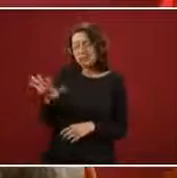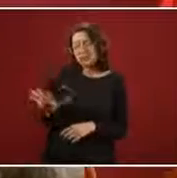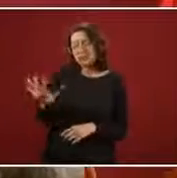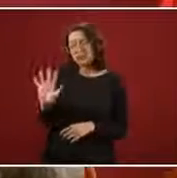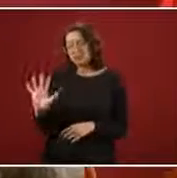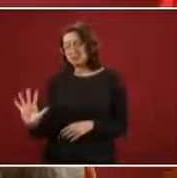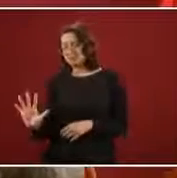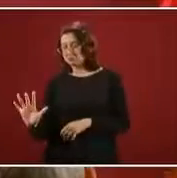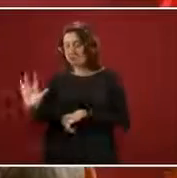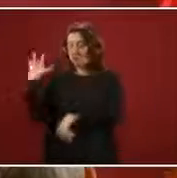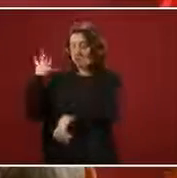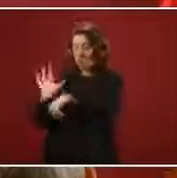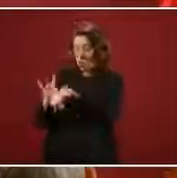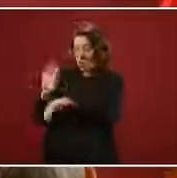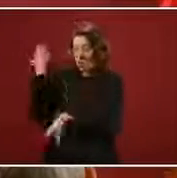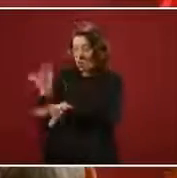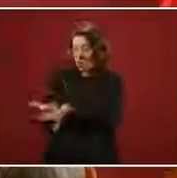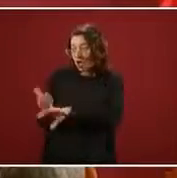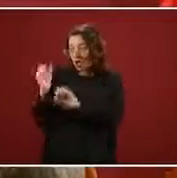no se toca.